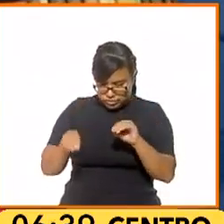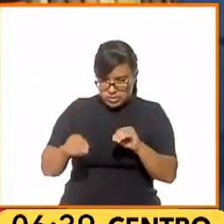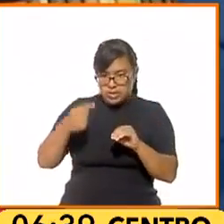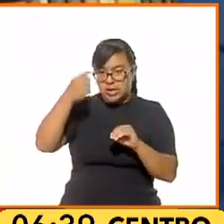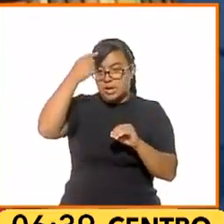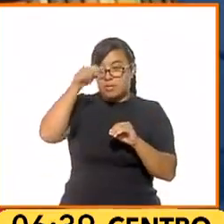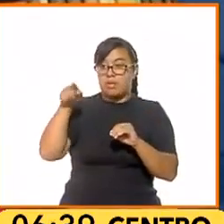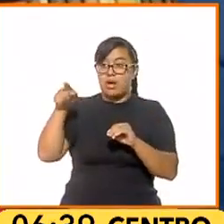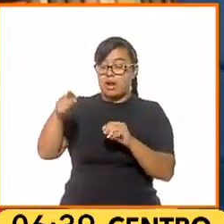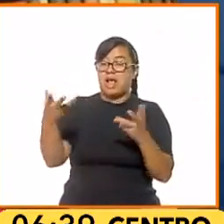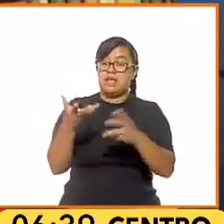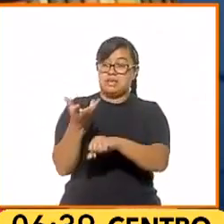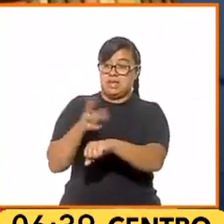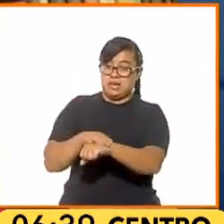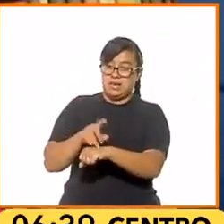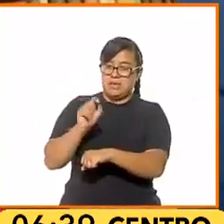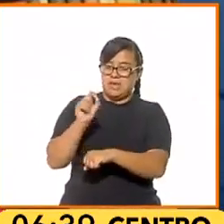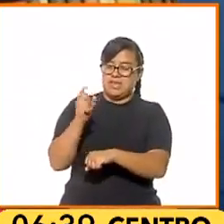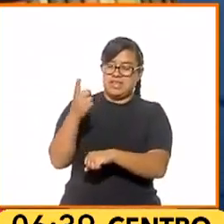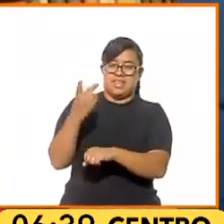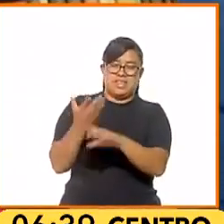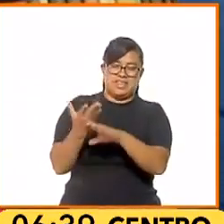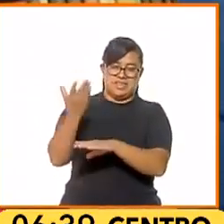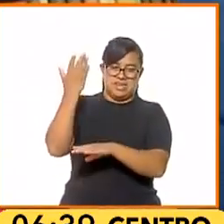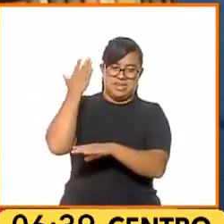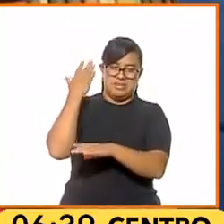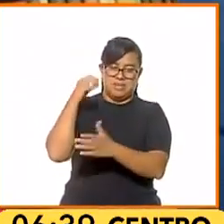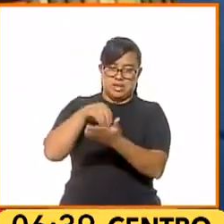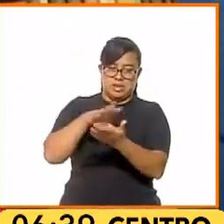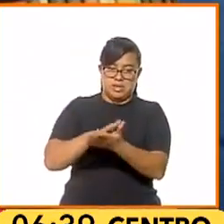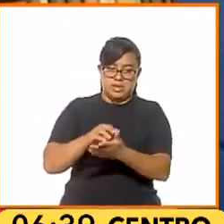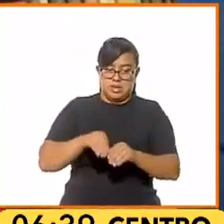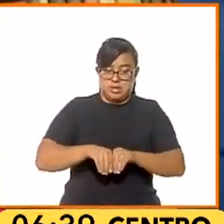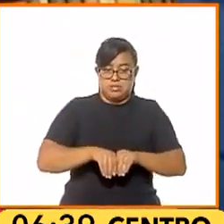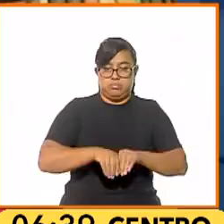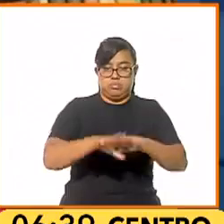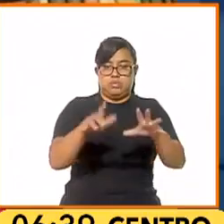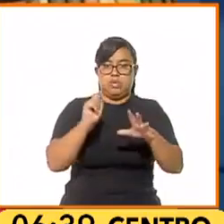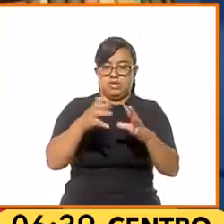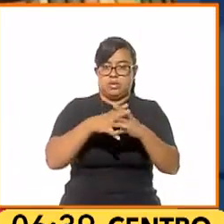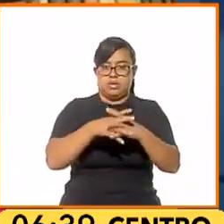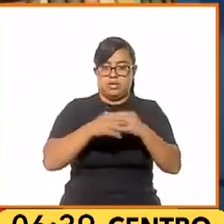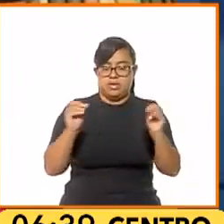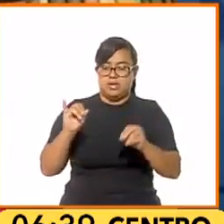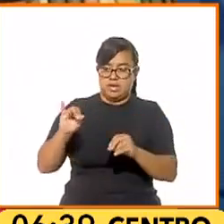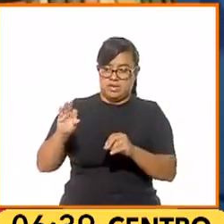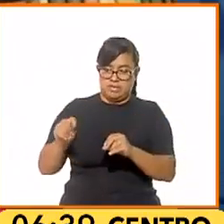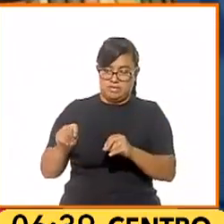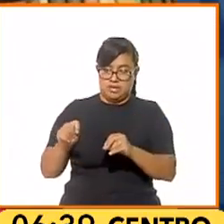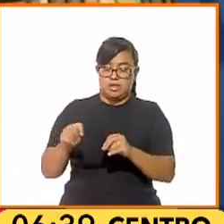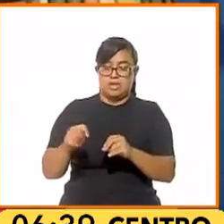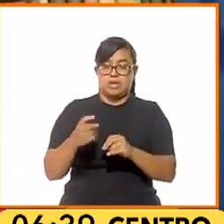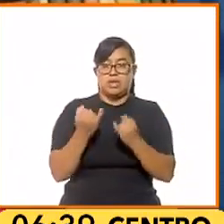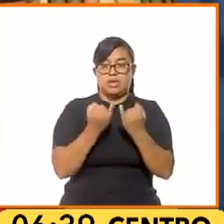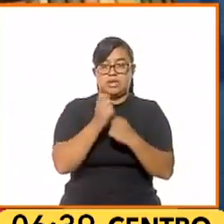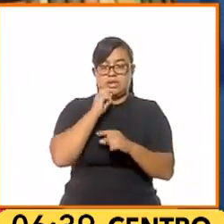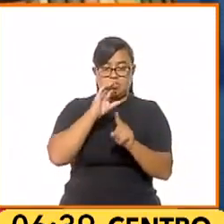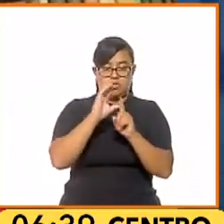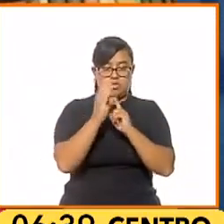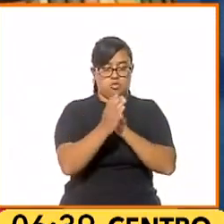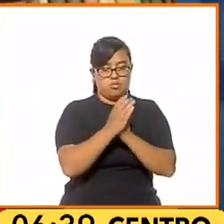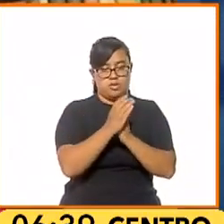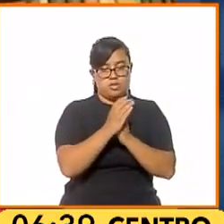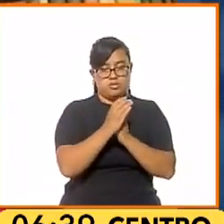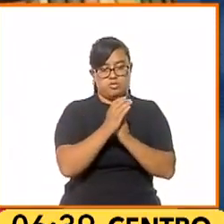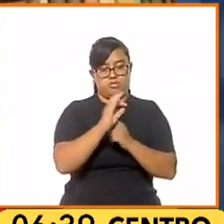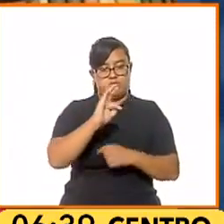los decretos del 20 de diciembre, a las publicaciones que se hicieron de la desaparición del IFT, de la Comisión Federal de